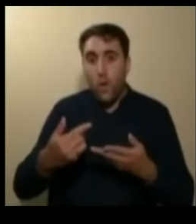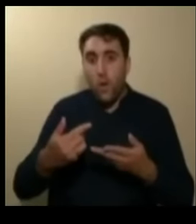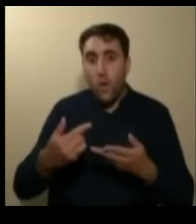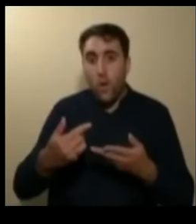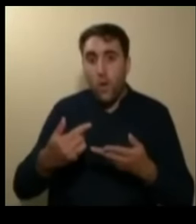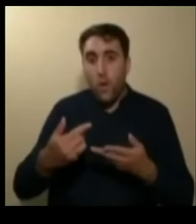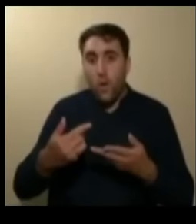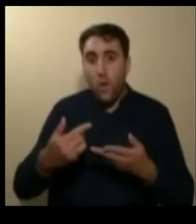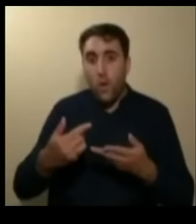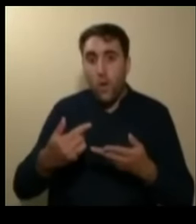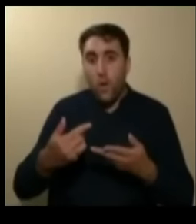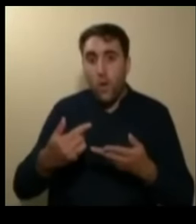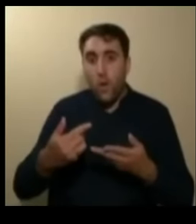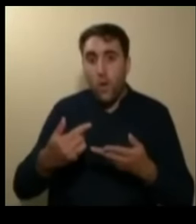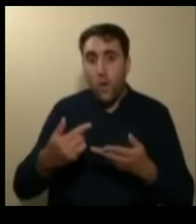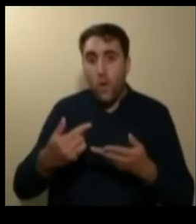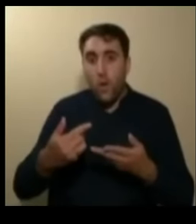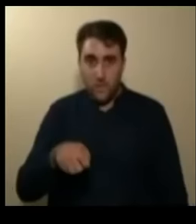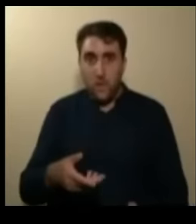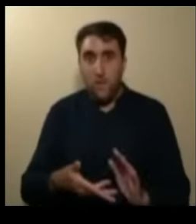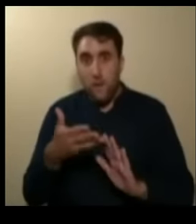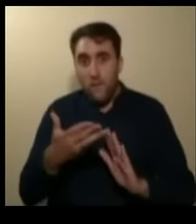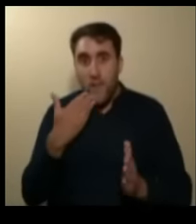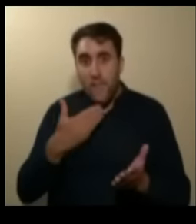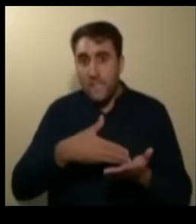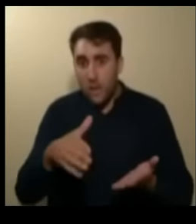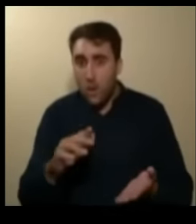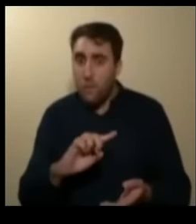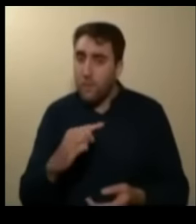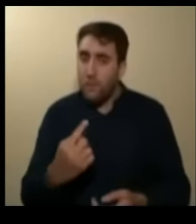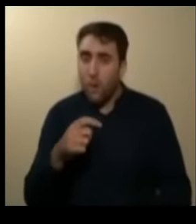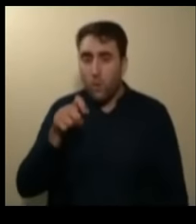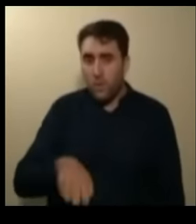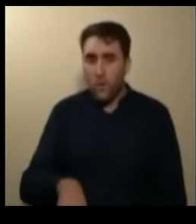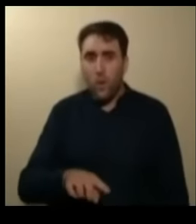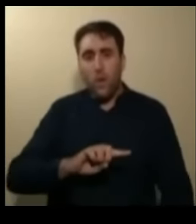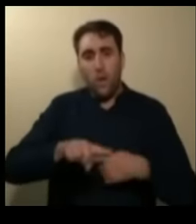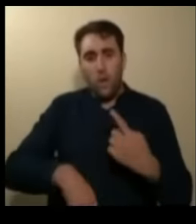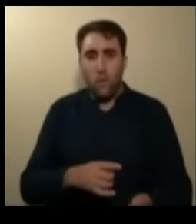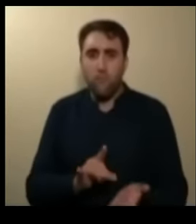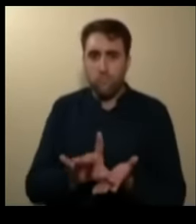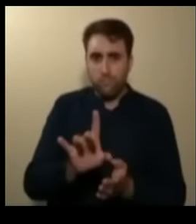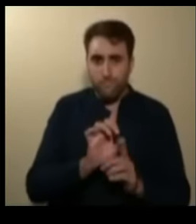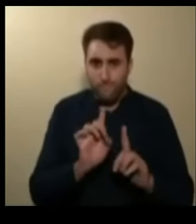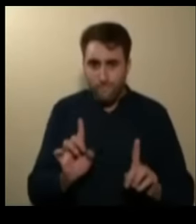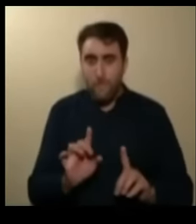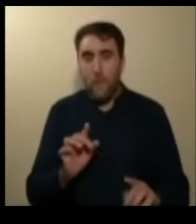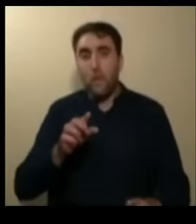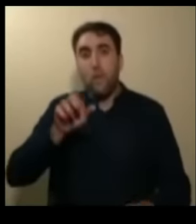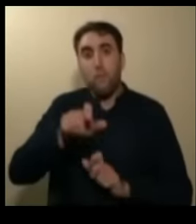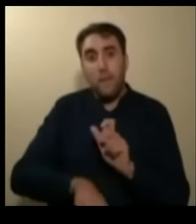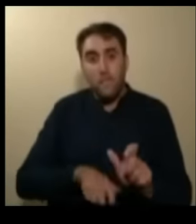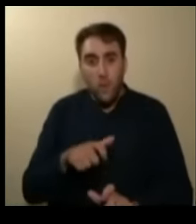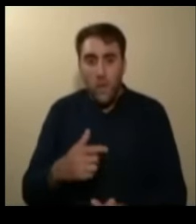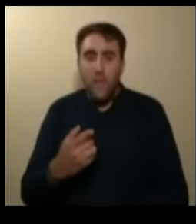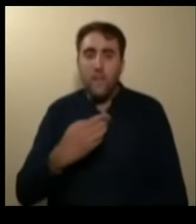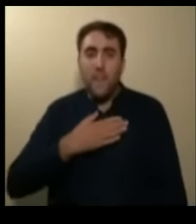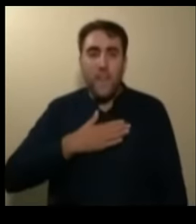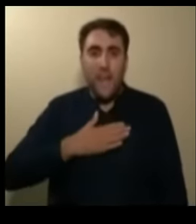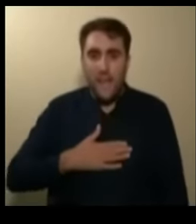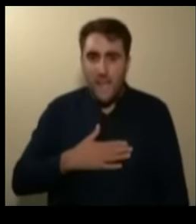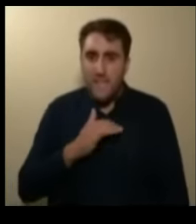la justicia a la hora de la promoción de los desalojos. En ese sentido, entonces, el ciudadano tiene que tener la más absoluta